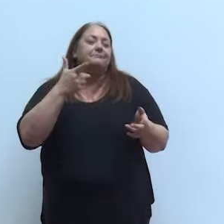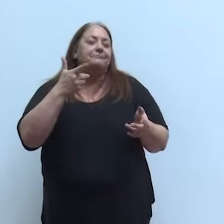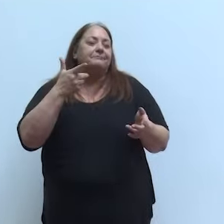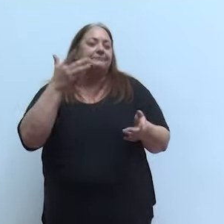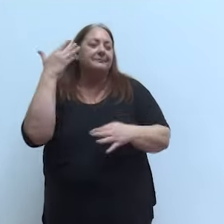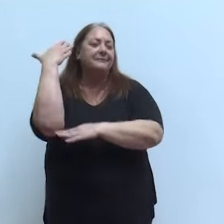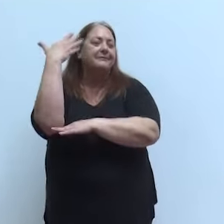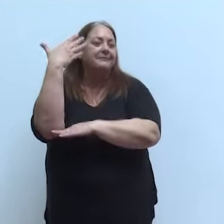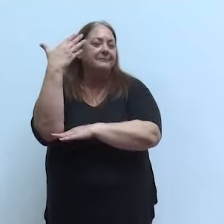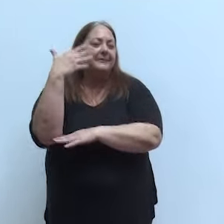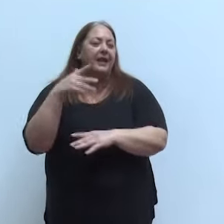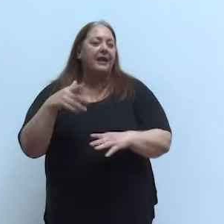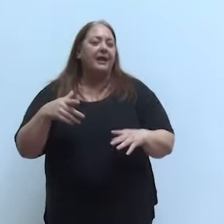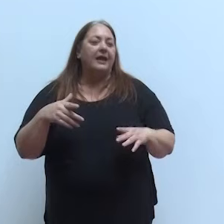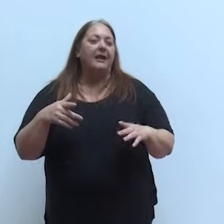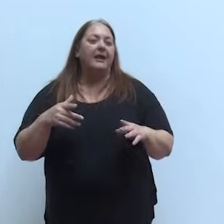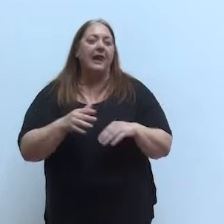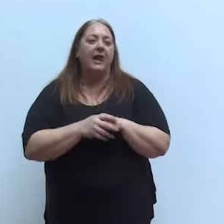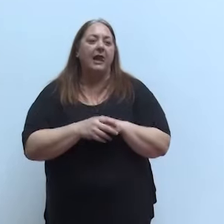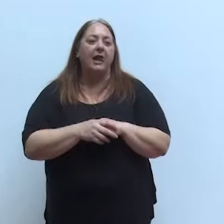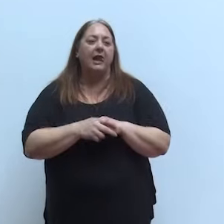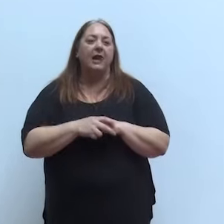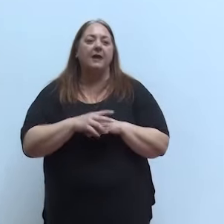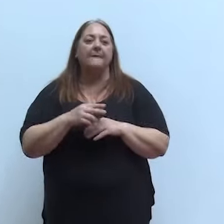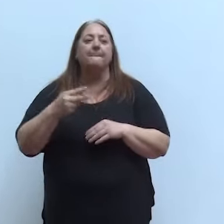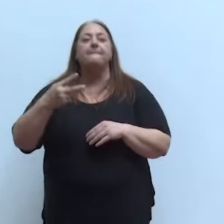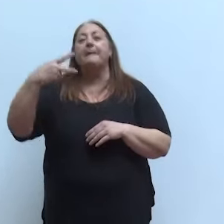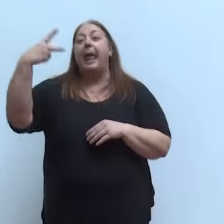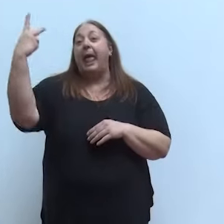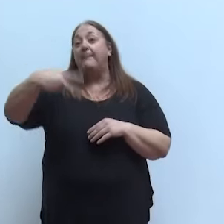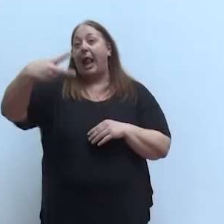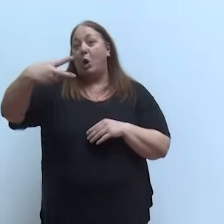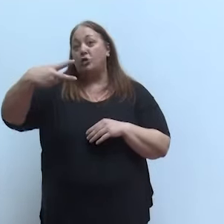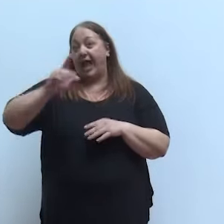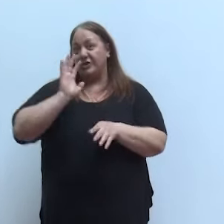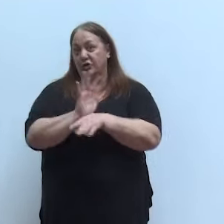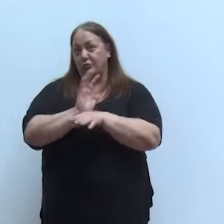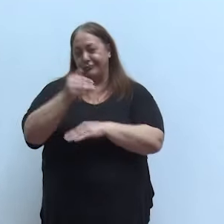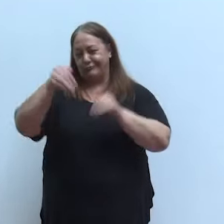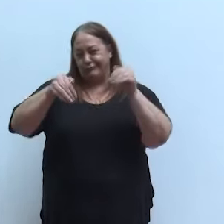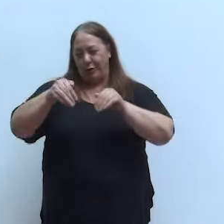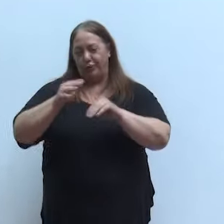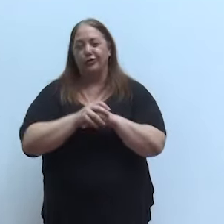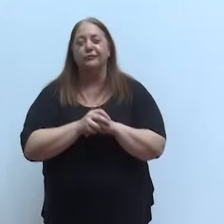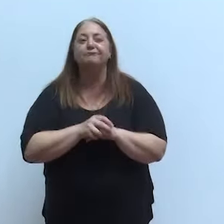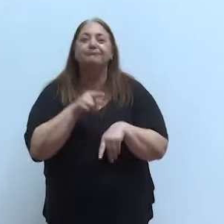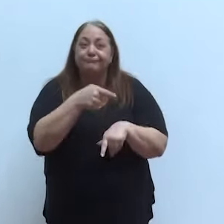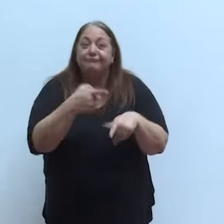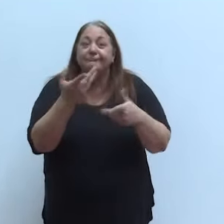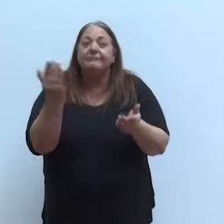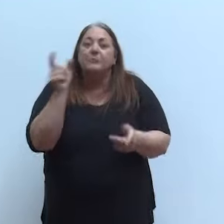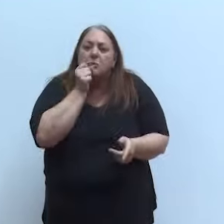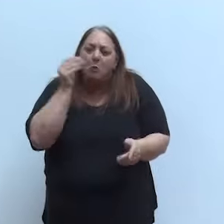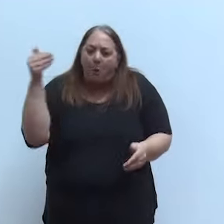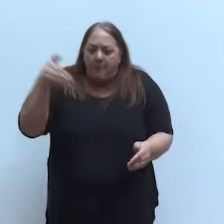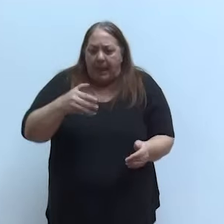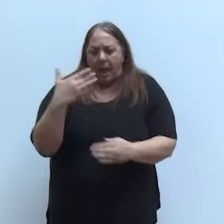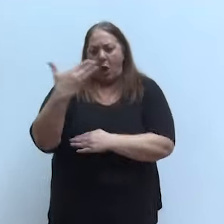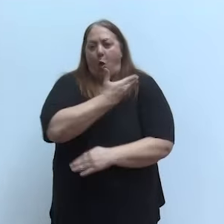un0 de gente progresista hizo Que bueno que si venía Un gobierno más autoritario más